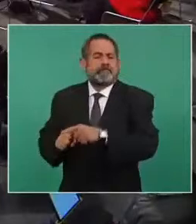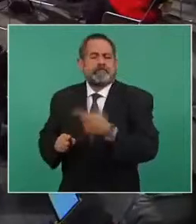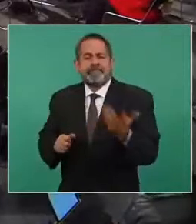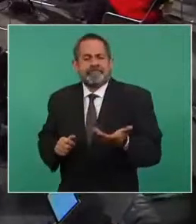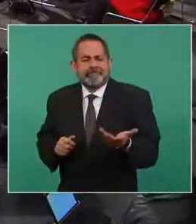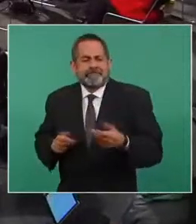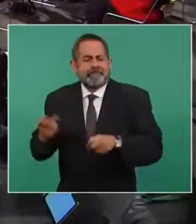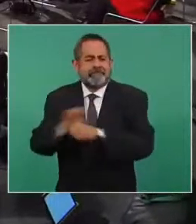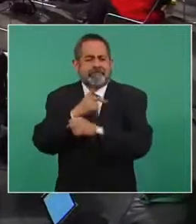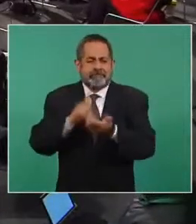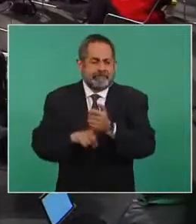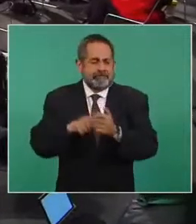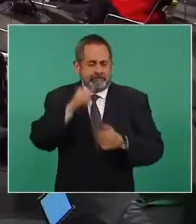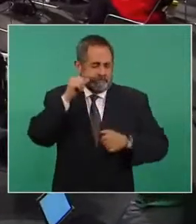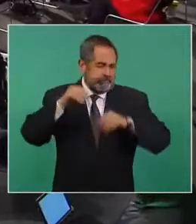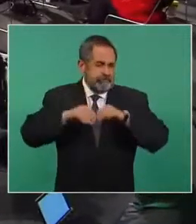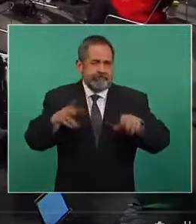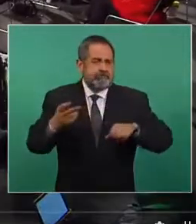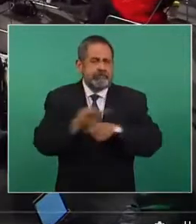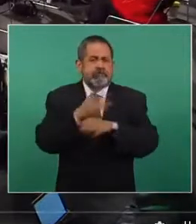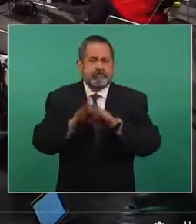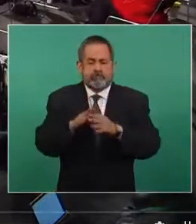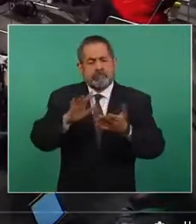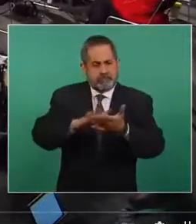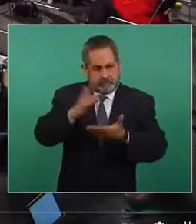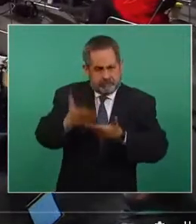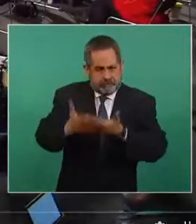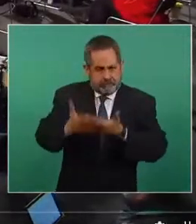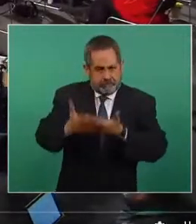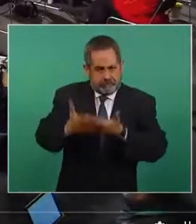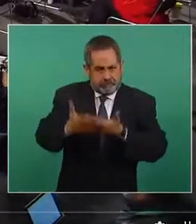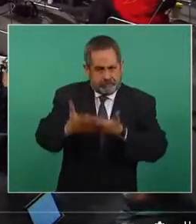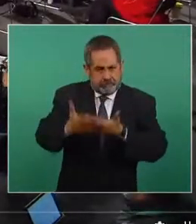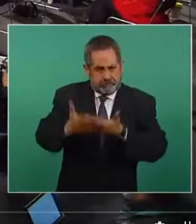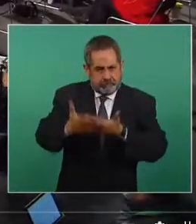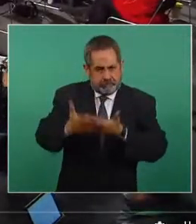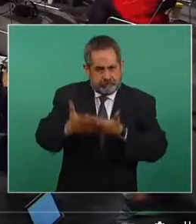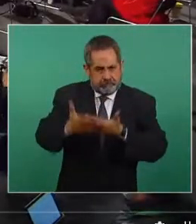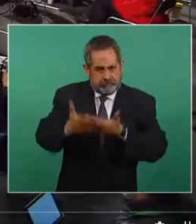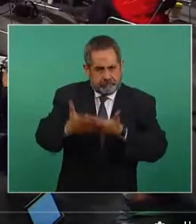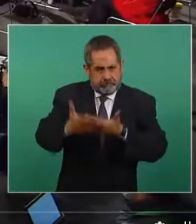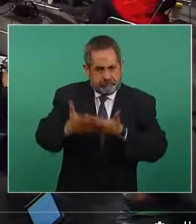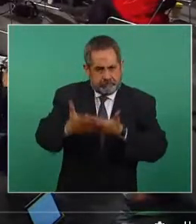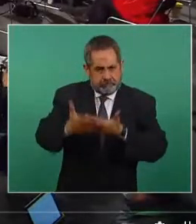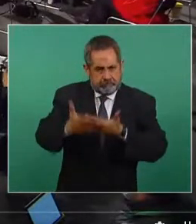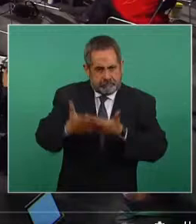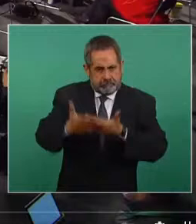día que se hizo el día de ayer en la tarde. Y gracias, le agradezco. Sí.